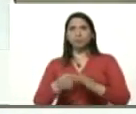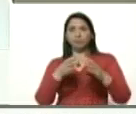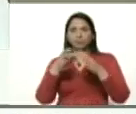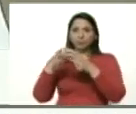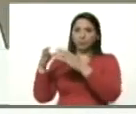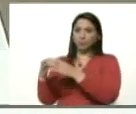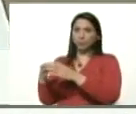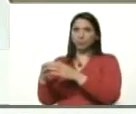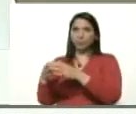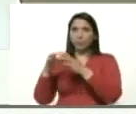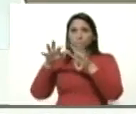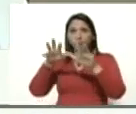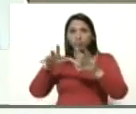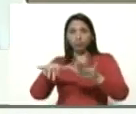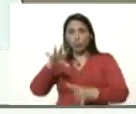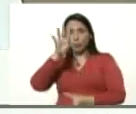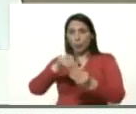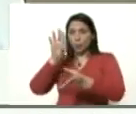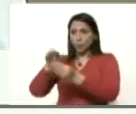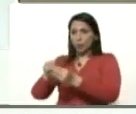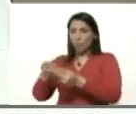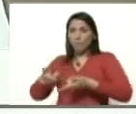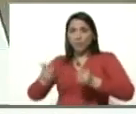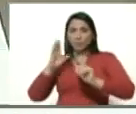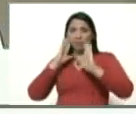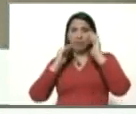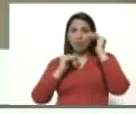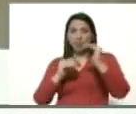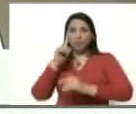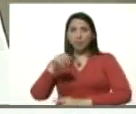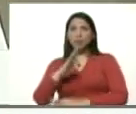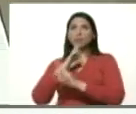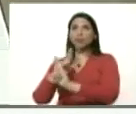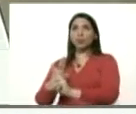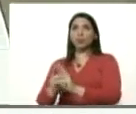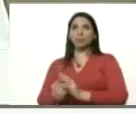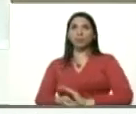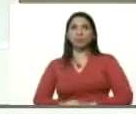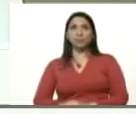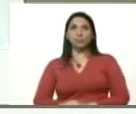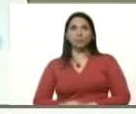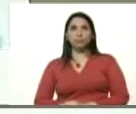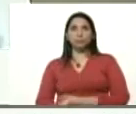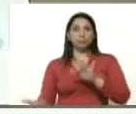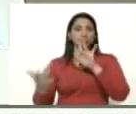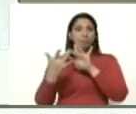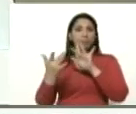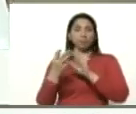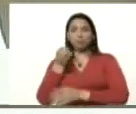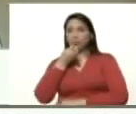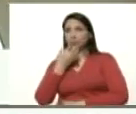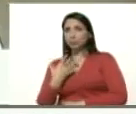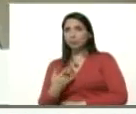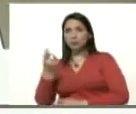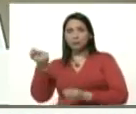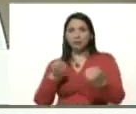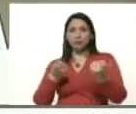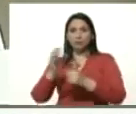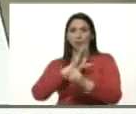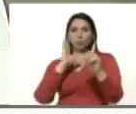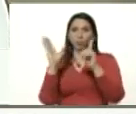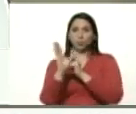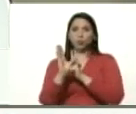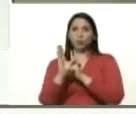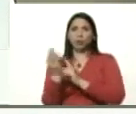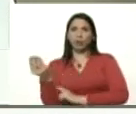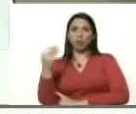orgánicos, sistemáticos, que permitan la atención, la respuesta y el acceso a los bienes y servicios culturales que